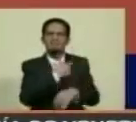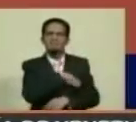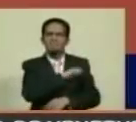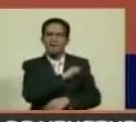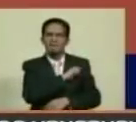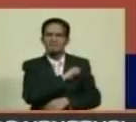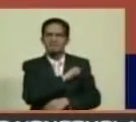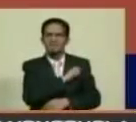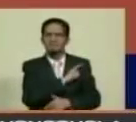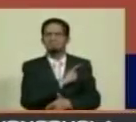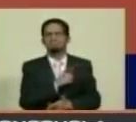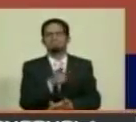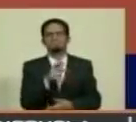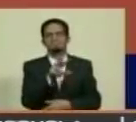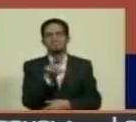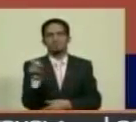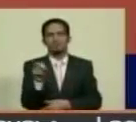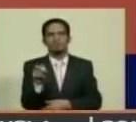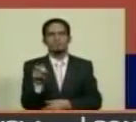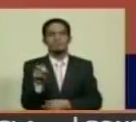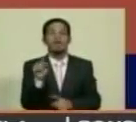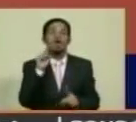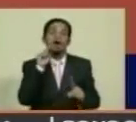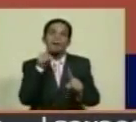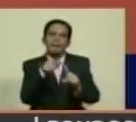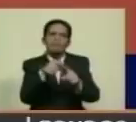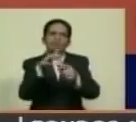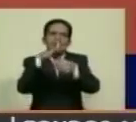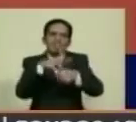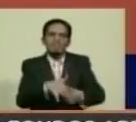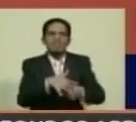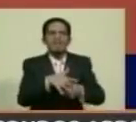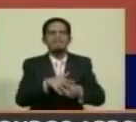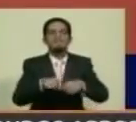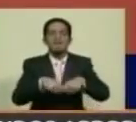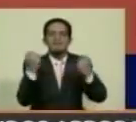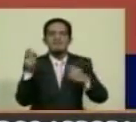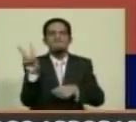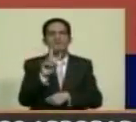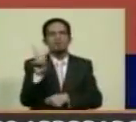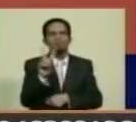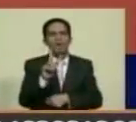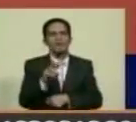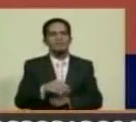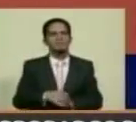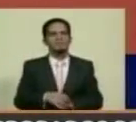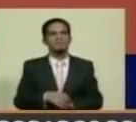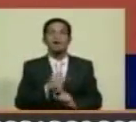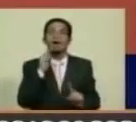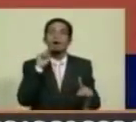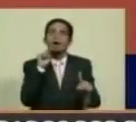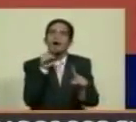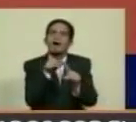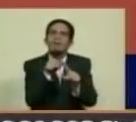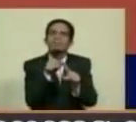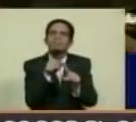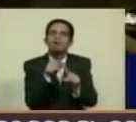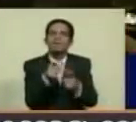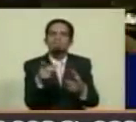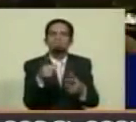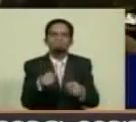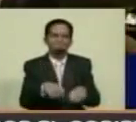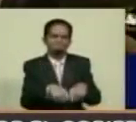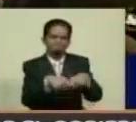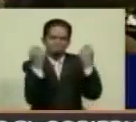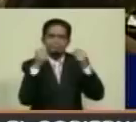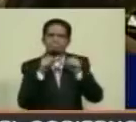No, porque el objeto es agredir a Venezuela. El objeto es la agresión multiforme a Venezuela,